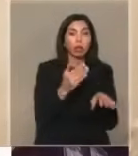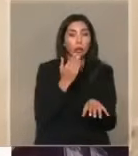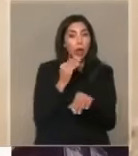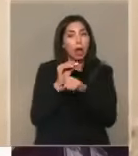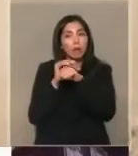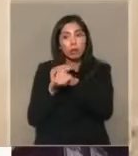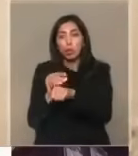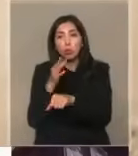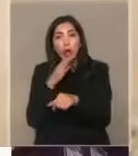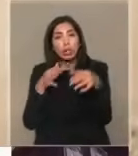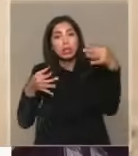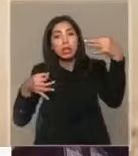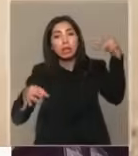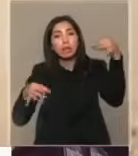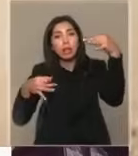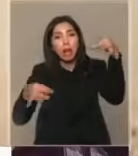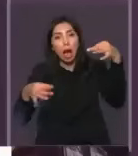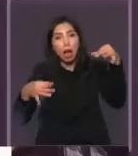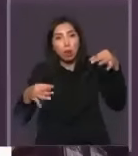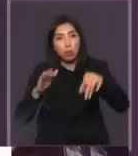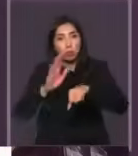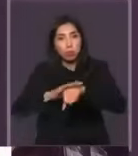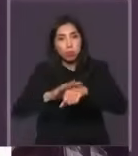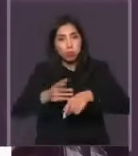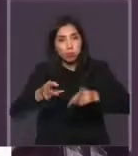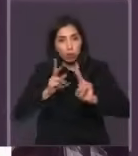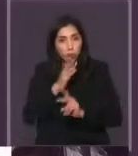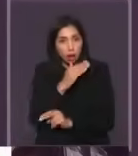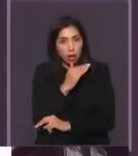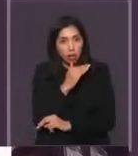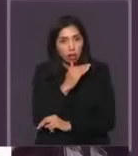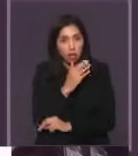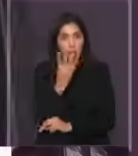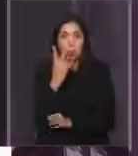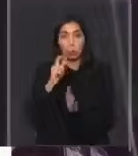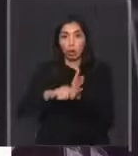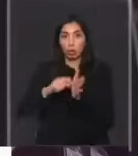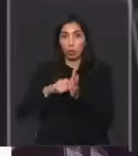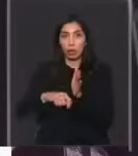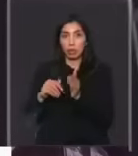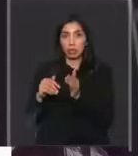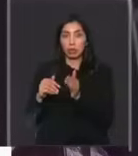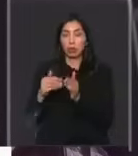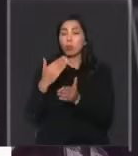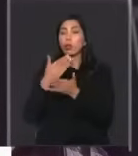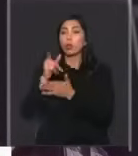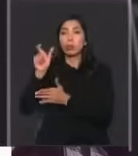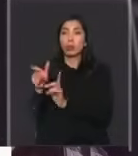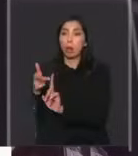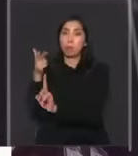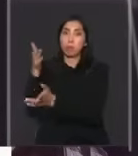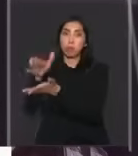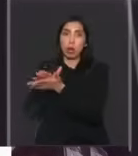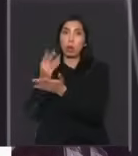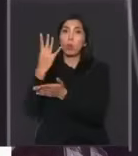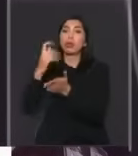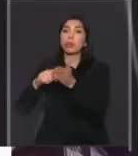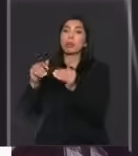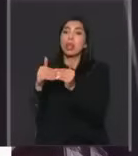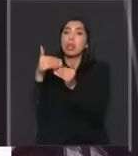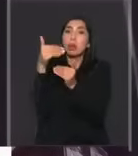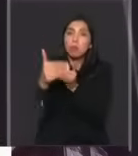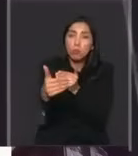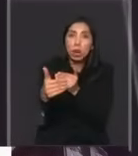con el certificado de transporte requerido. 4 meses después del crimen de Alejandro Correa, la autoridad comunal emitió